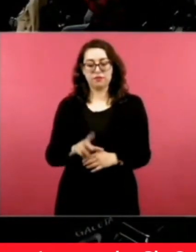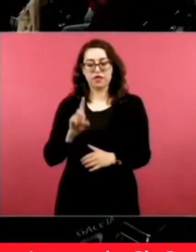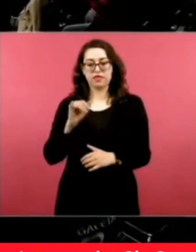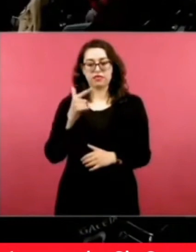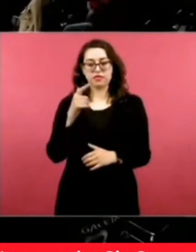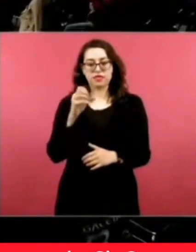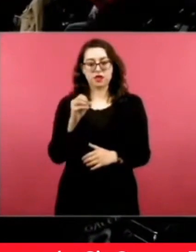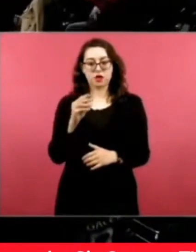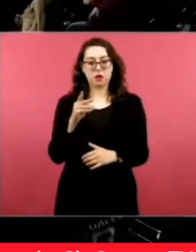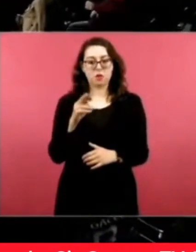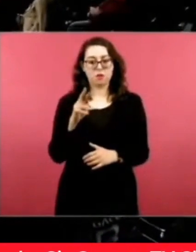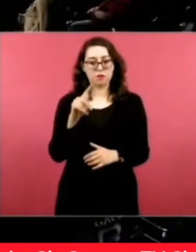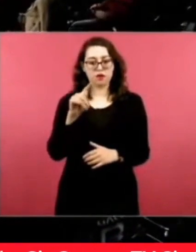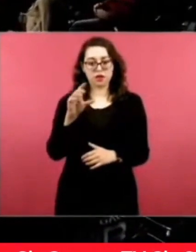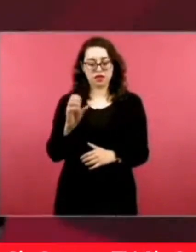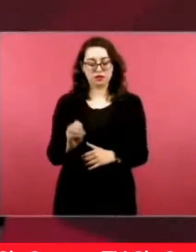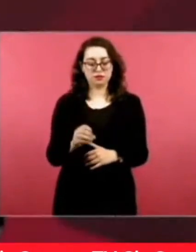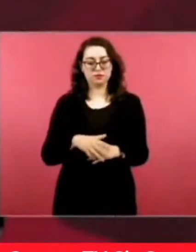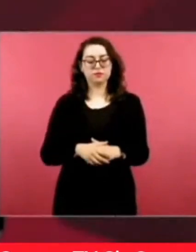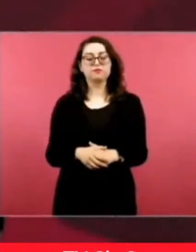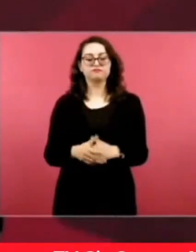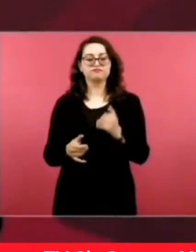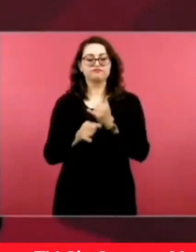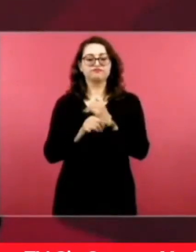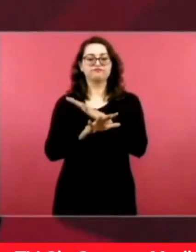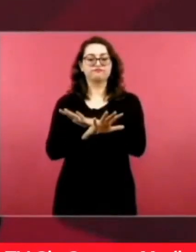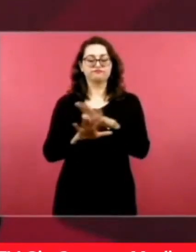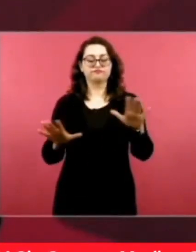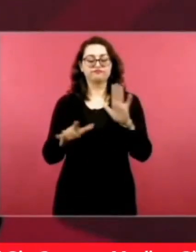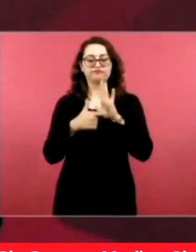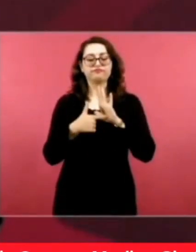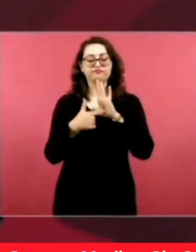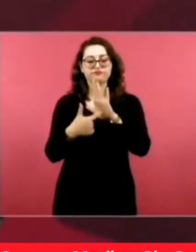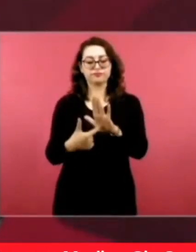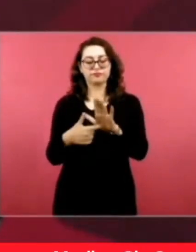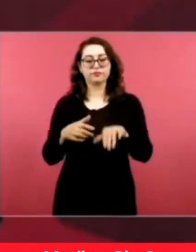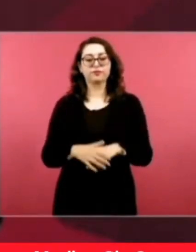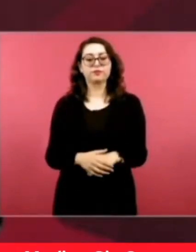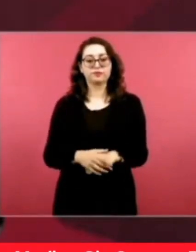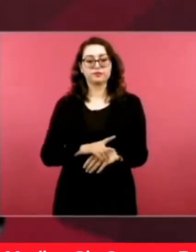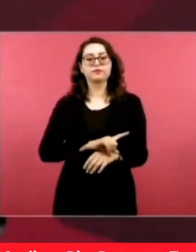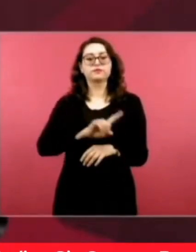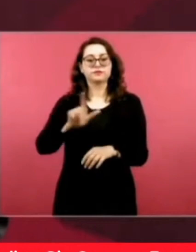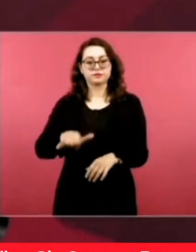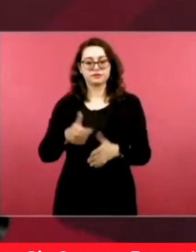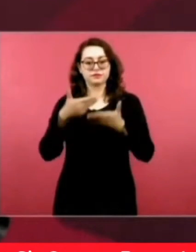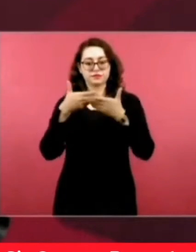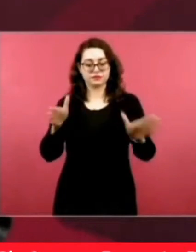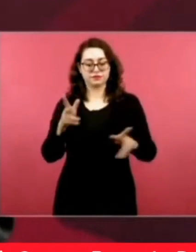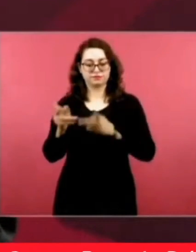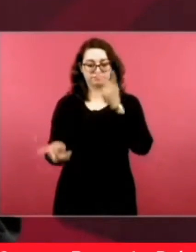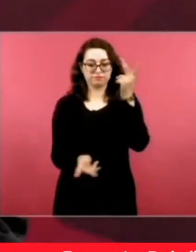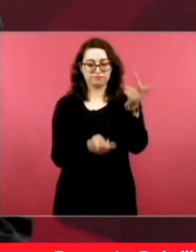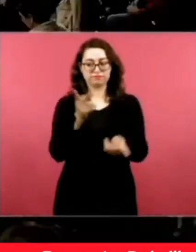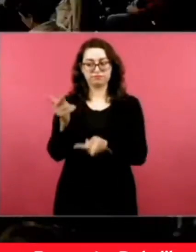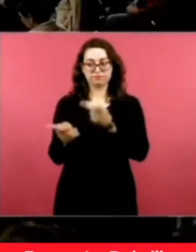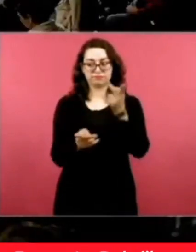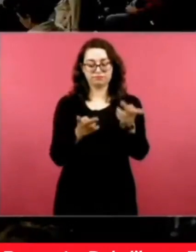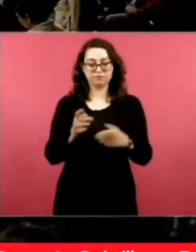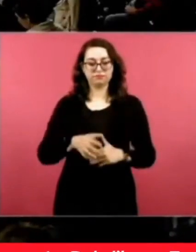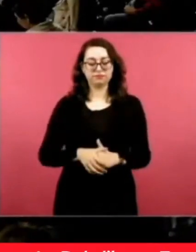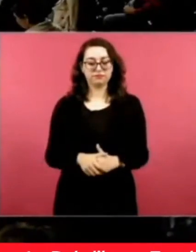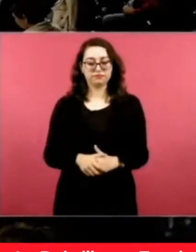Prieto, va a informarnos y luego ya abrimos para preguntas y